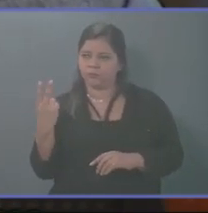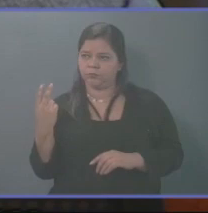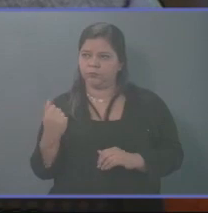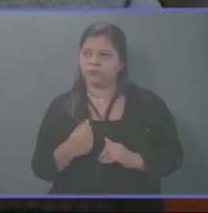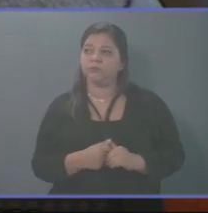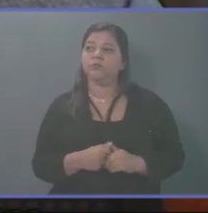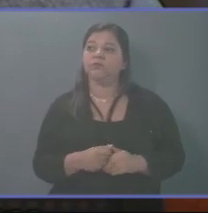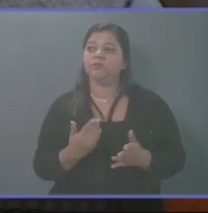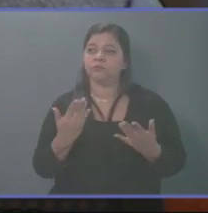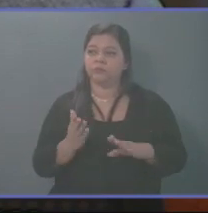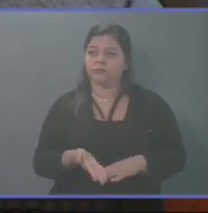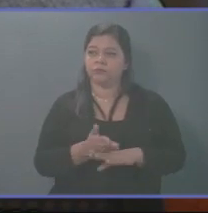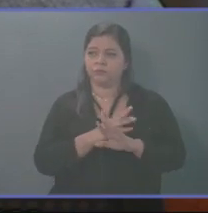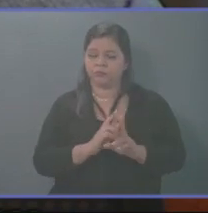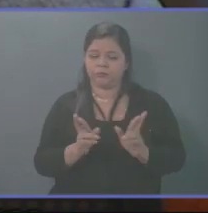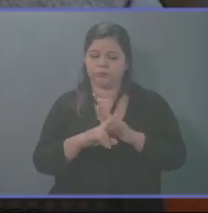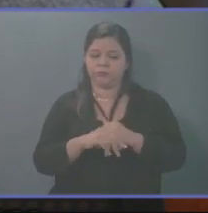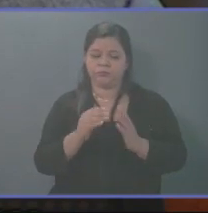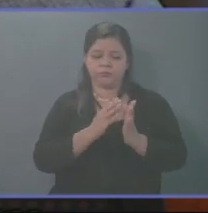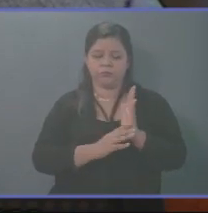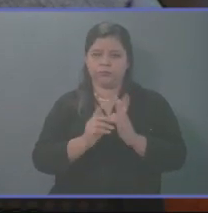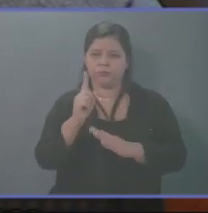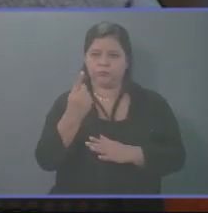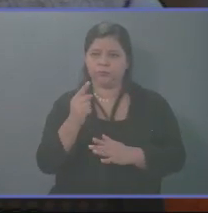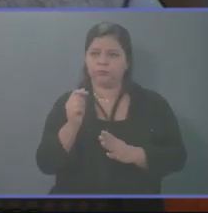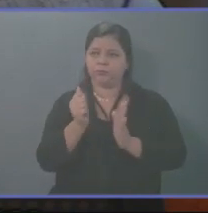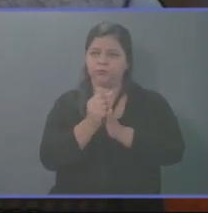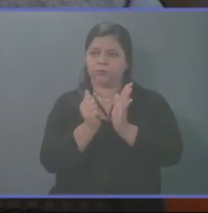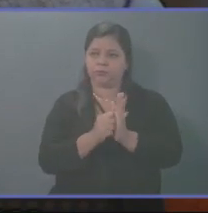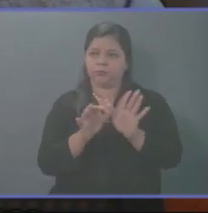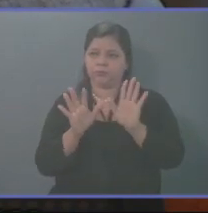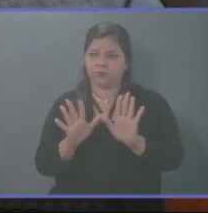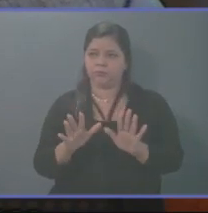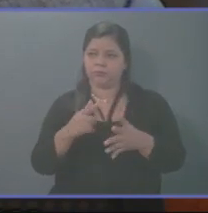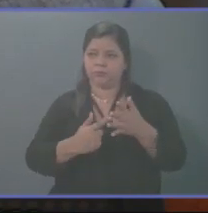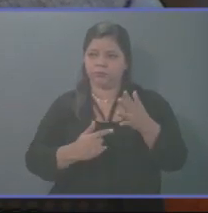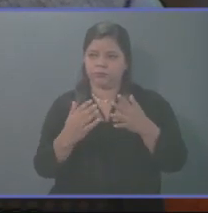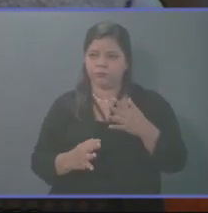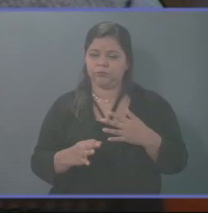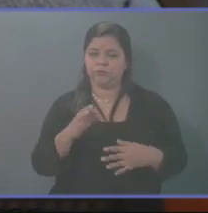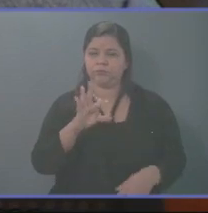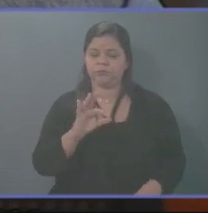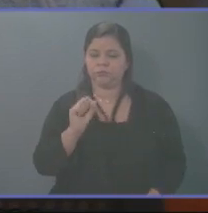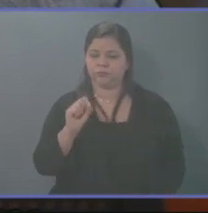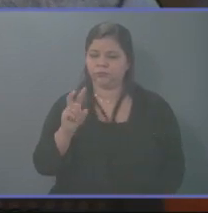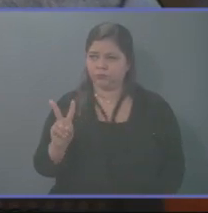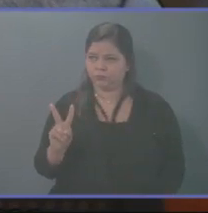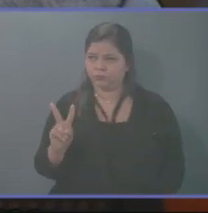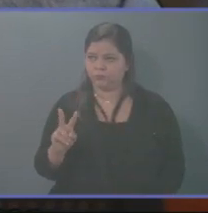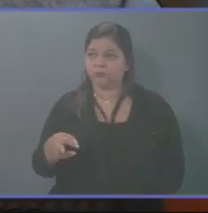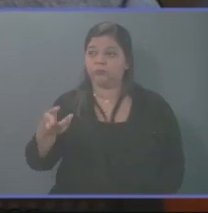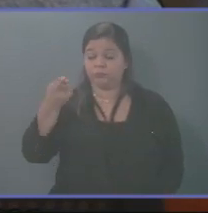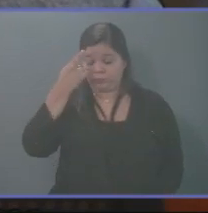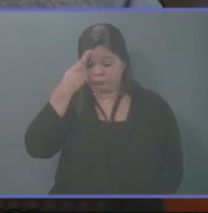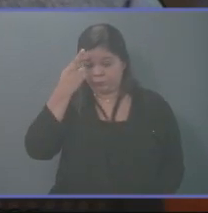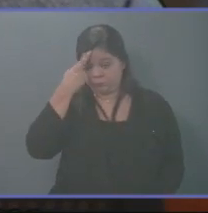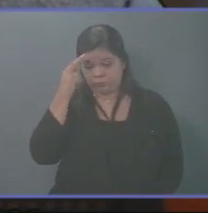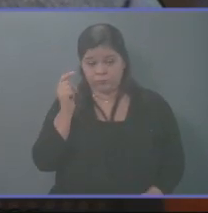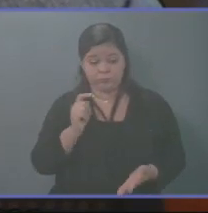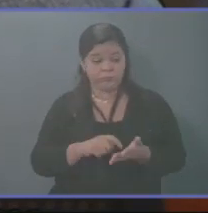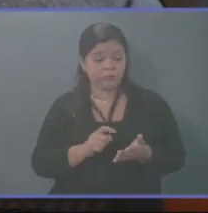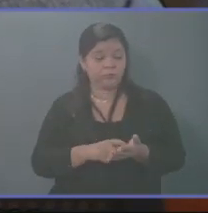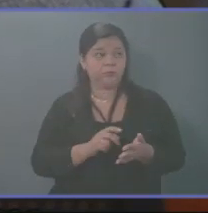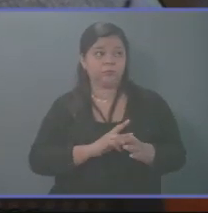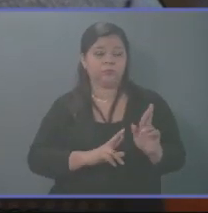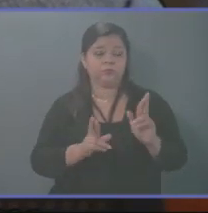que reformó el inciso 1, letra F, del artículo 10 de la Ley del Fondo Social para la Vivienda, en razón de que esta reforma